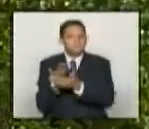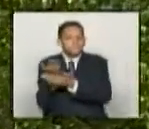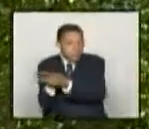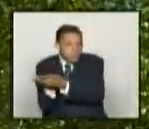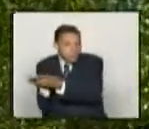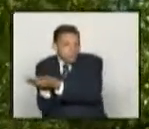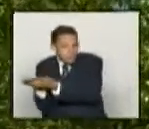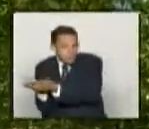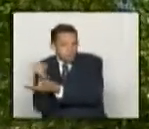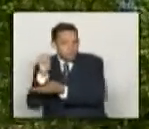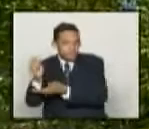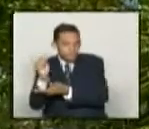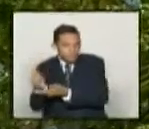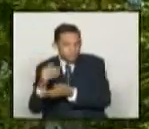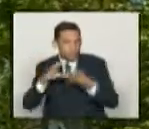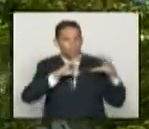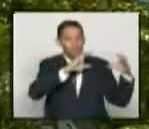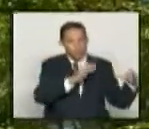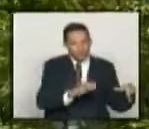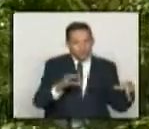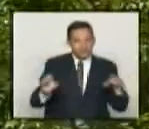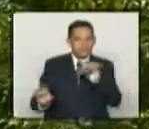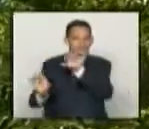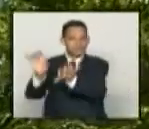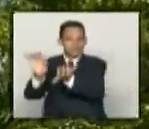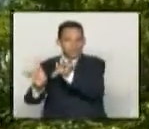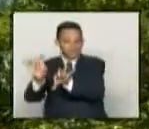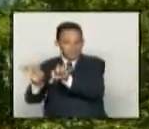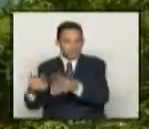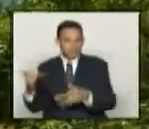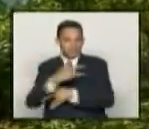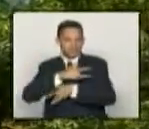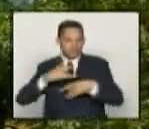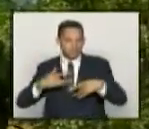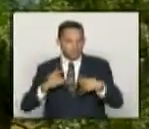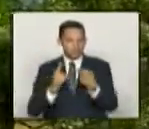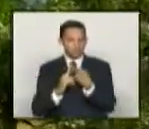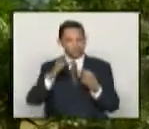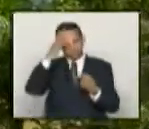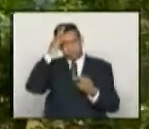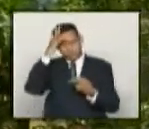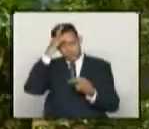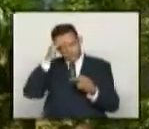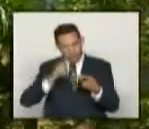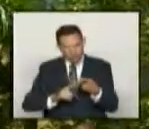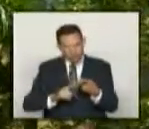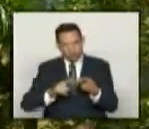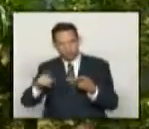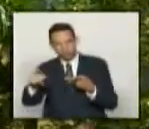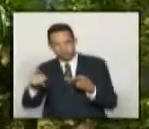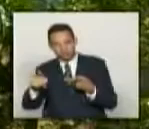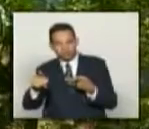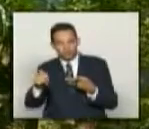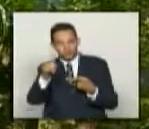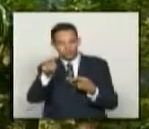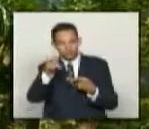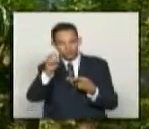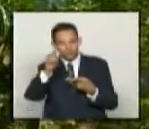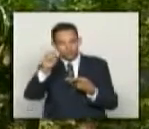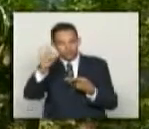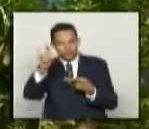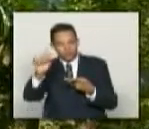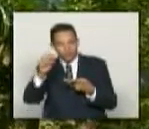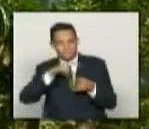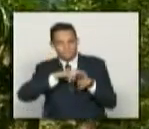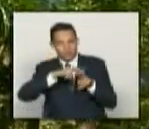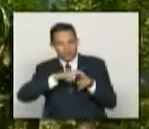comunidad tiene. Todas las secretarías, está la Territorial de Salud, está el Hospital Santa Sofía. La gente allí con